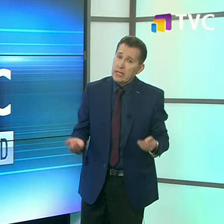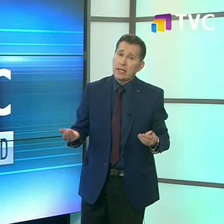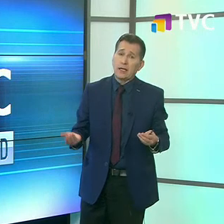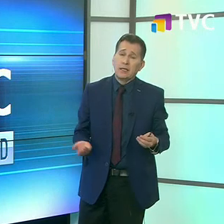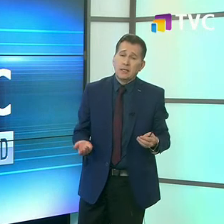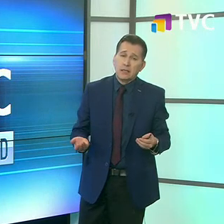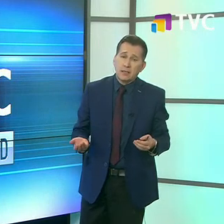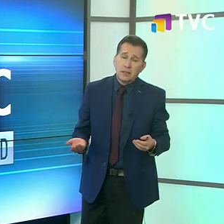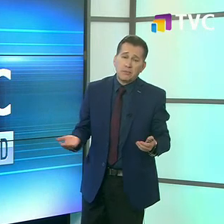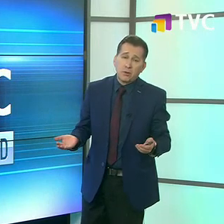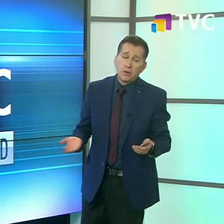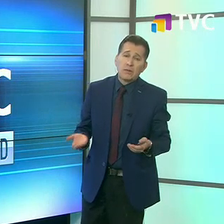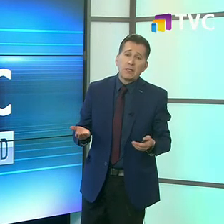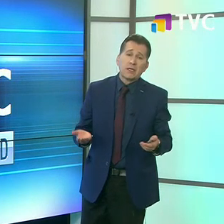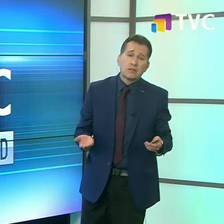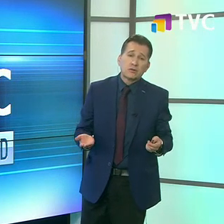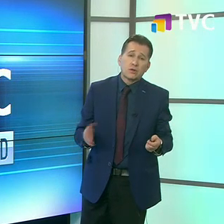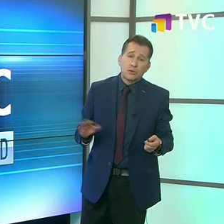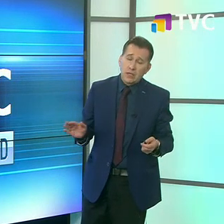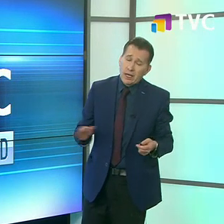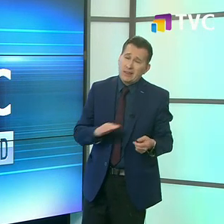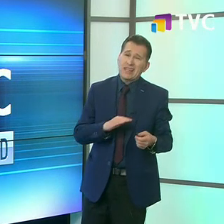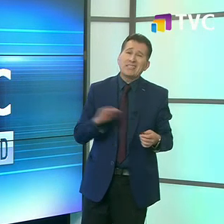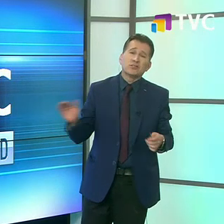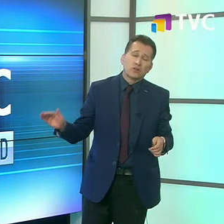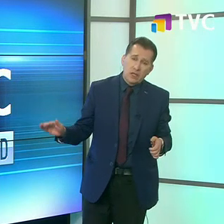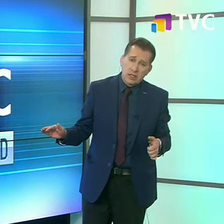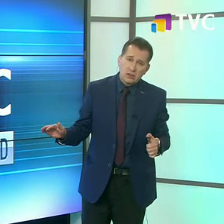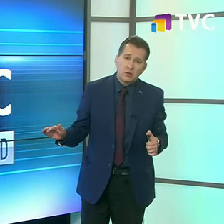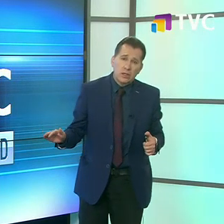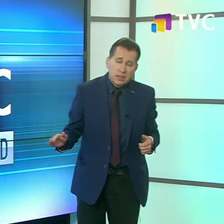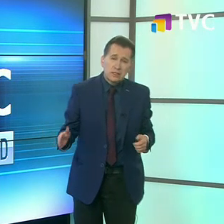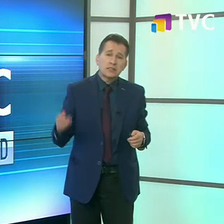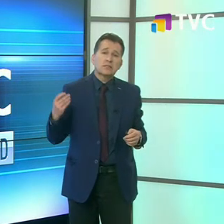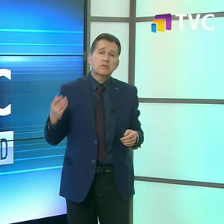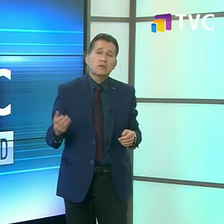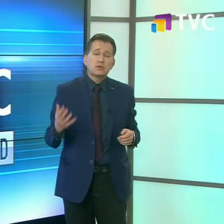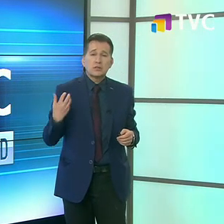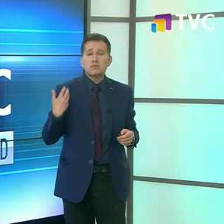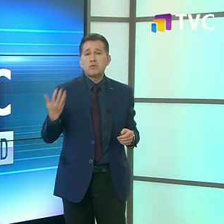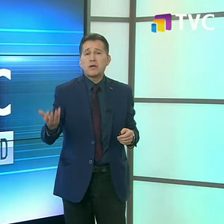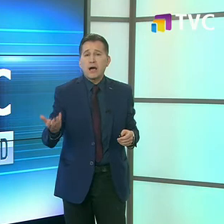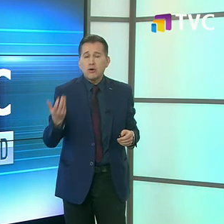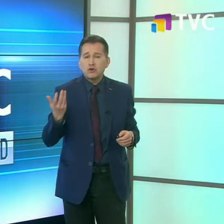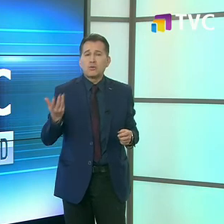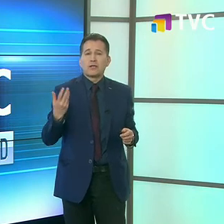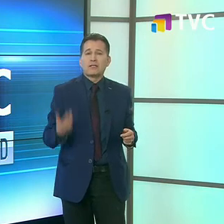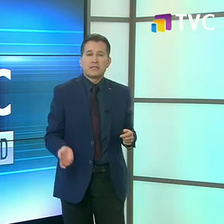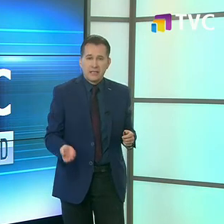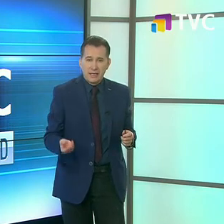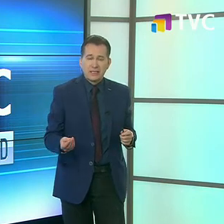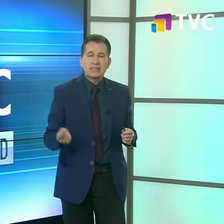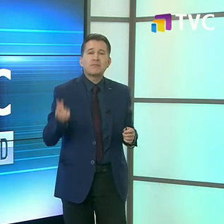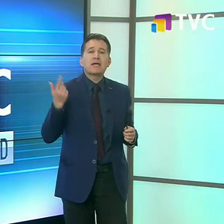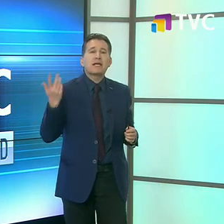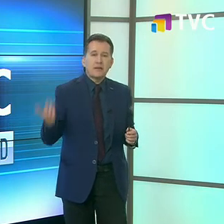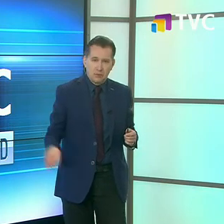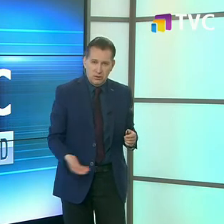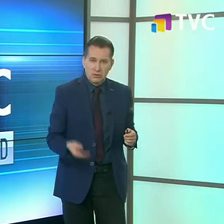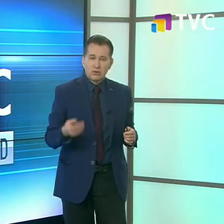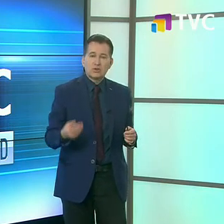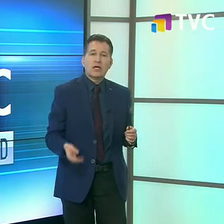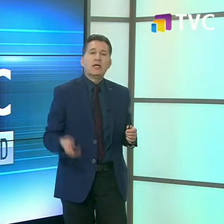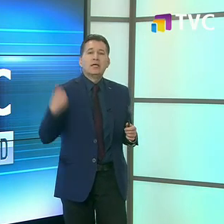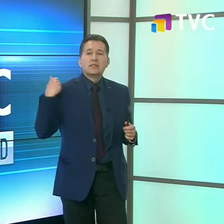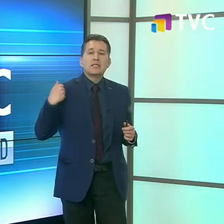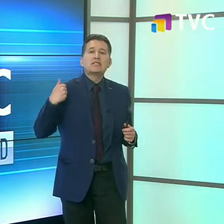no salgan. El problema de esto, como ya tanto se ha dicho, es que este virus es muy pegajoso, para que entienda la gente. Se pega rápido,